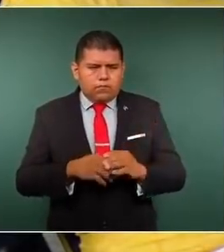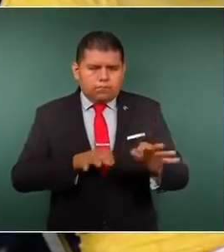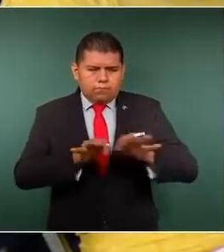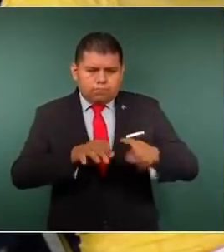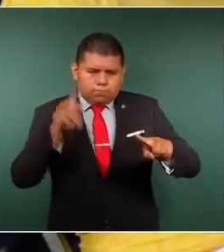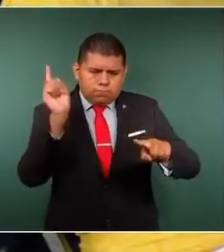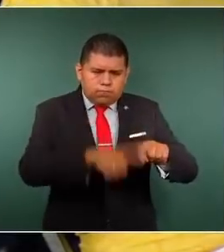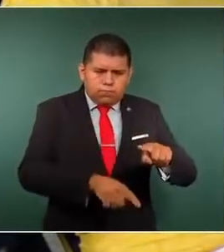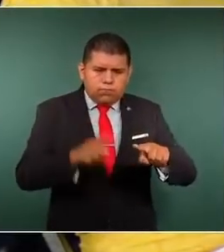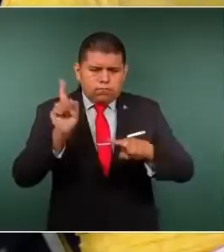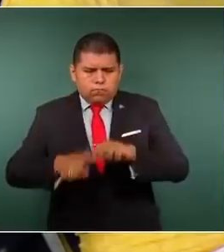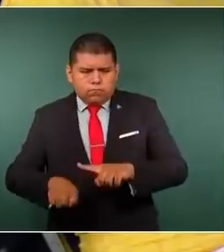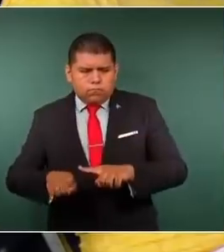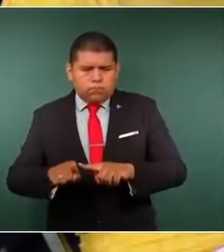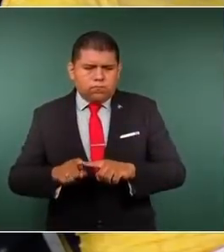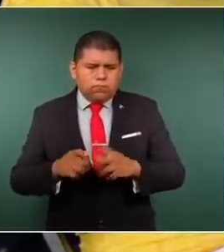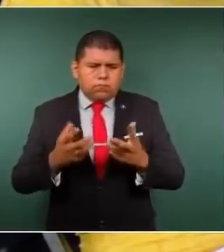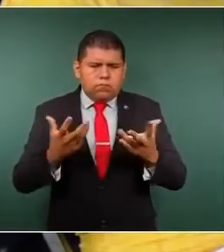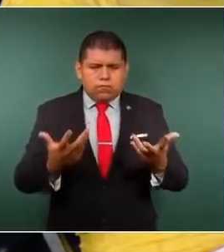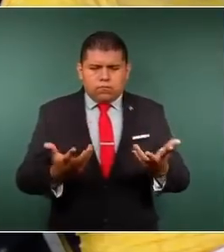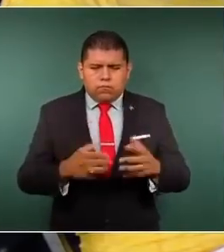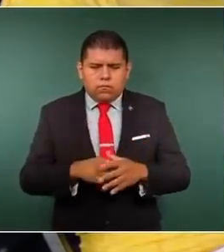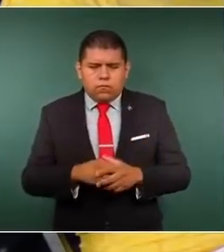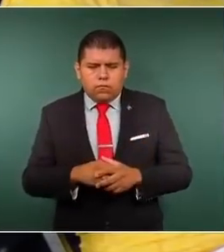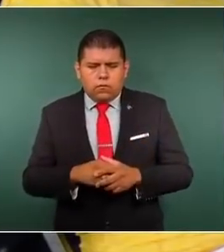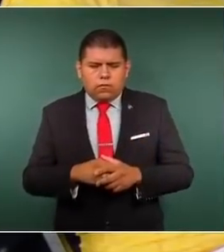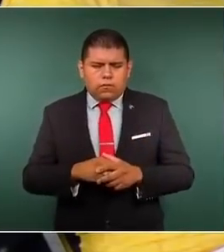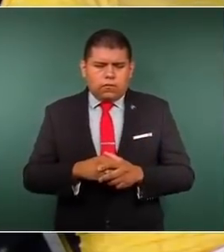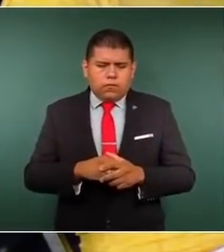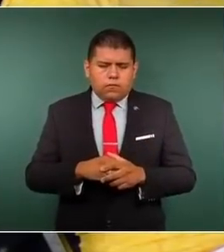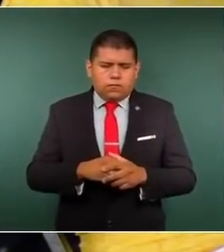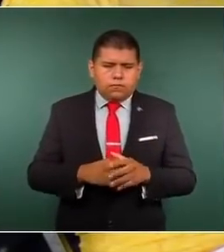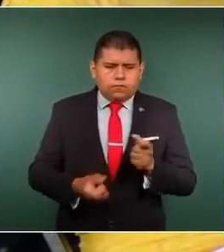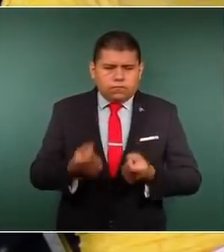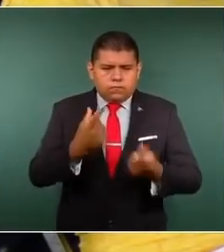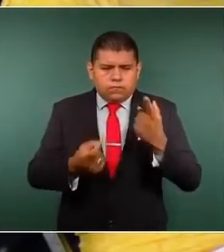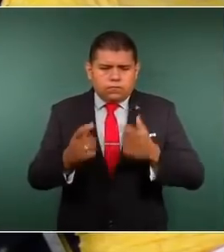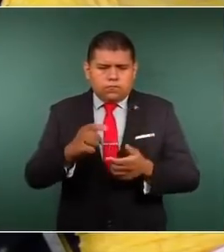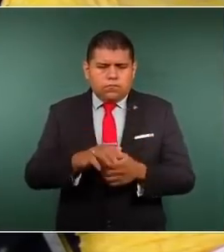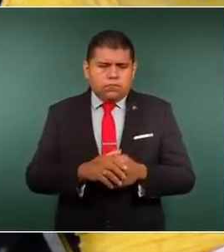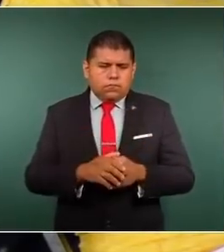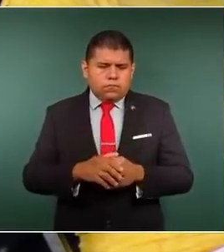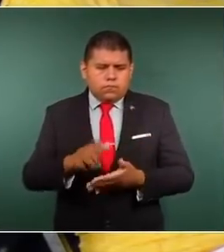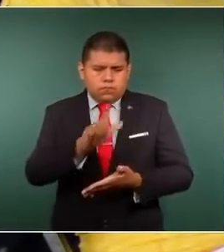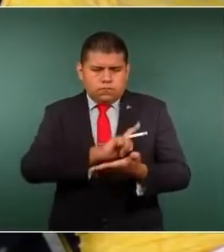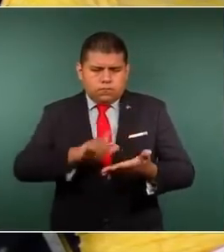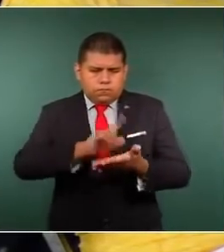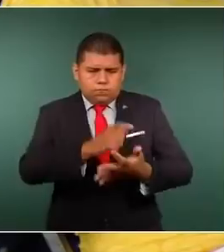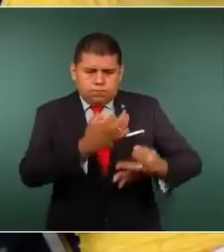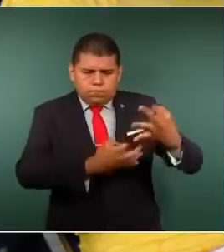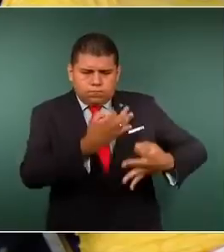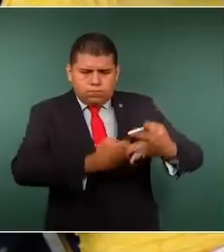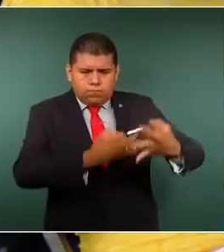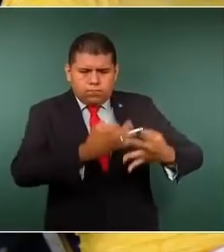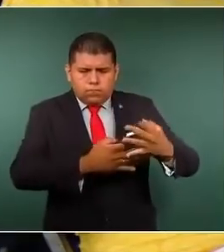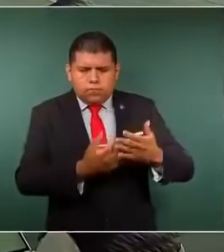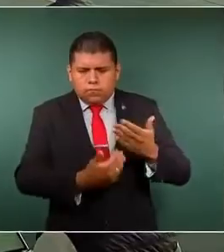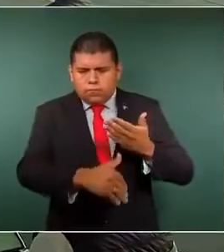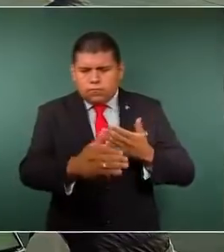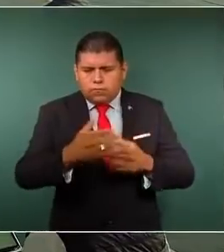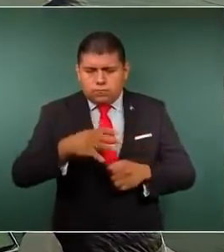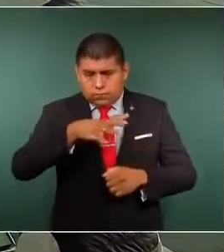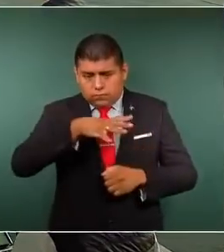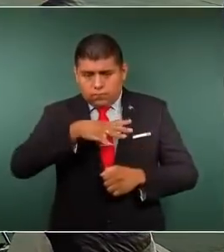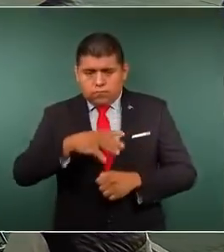de sus puestos secretario si se han presentado algunas denuncias contra estos funcionarios hasta este momento